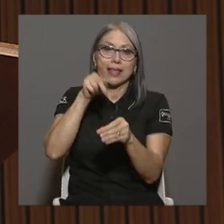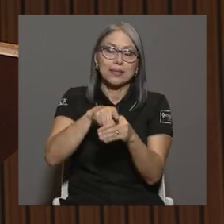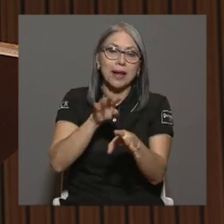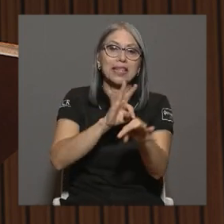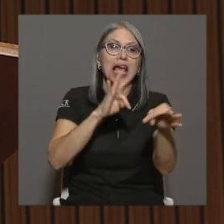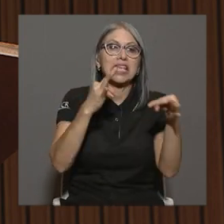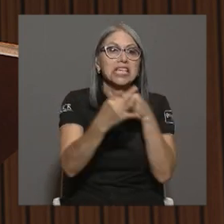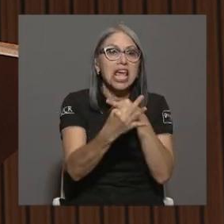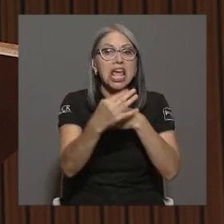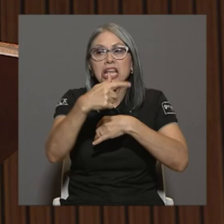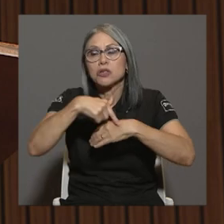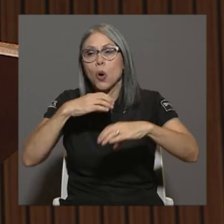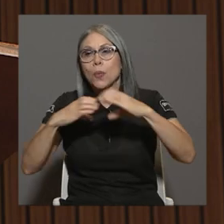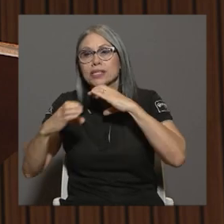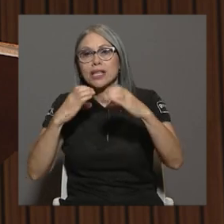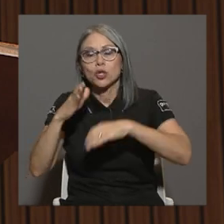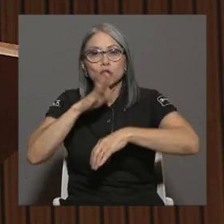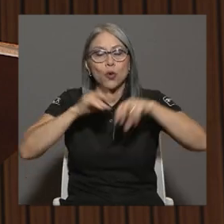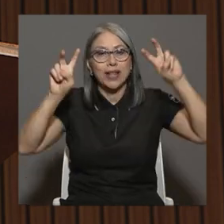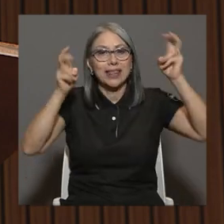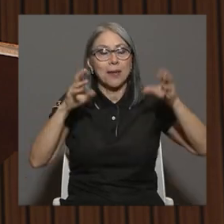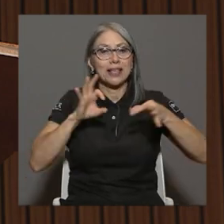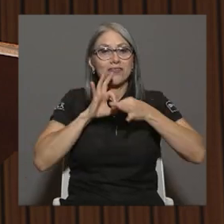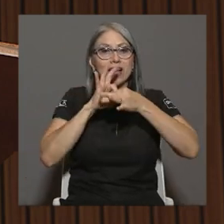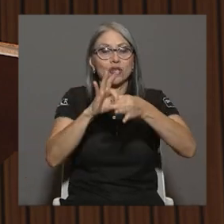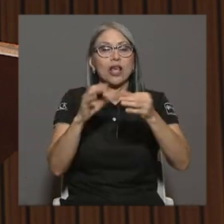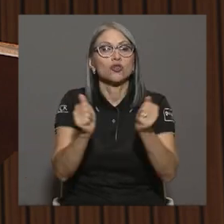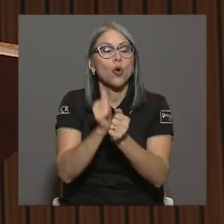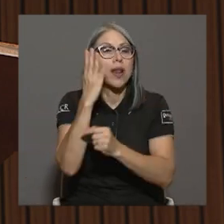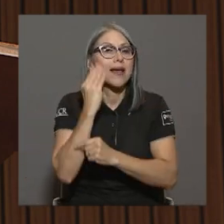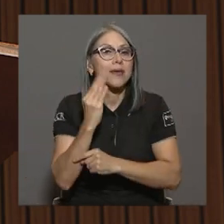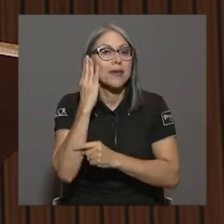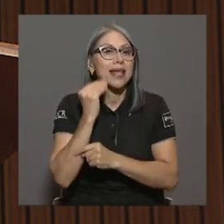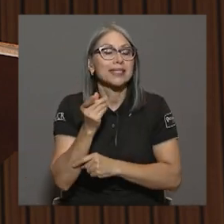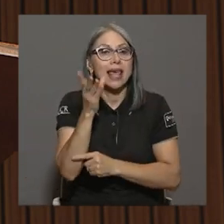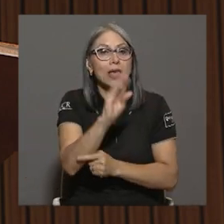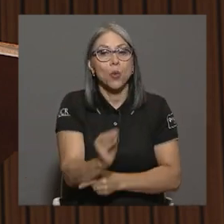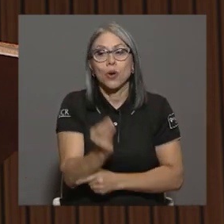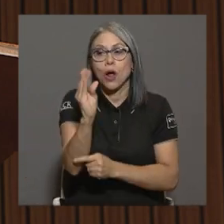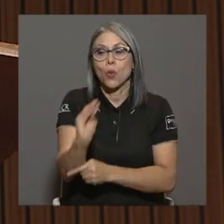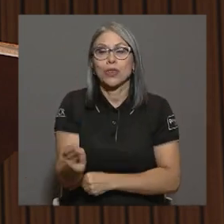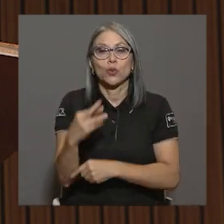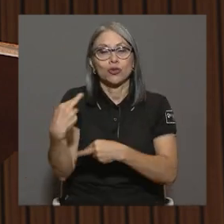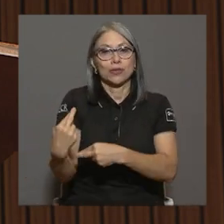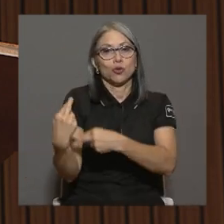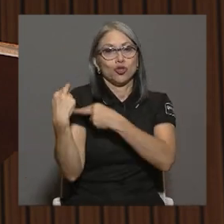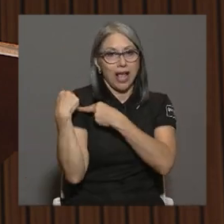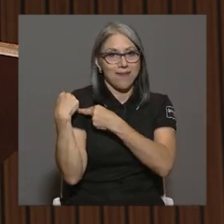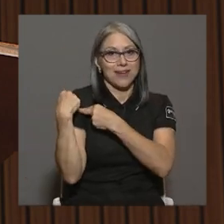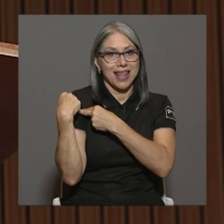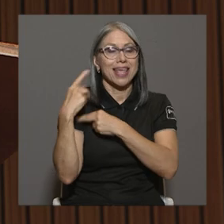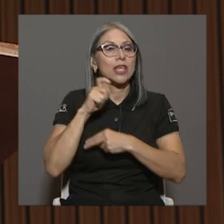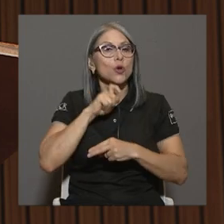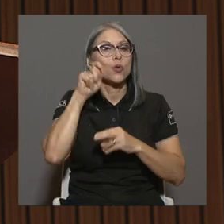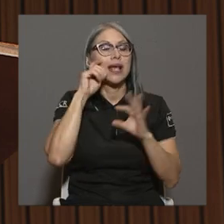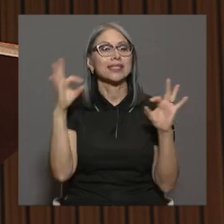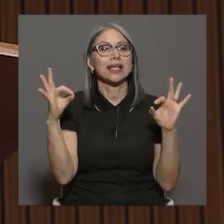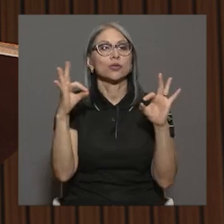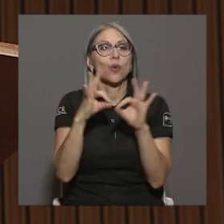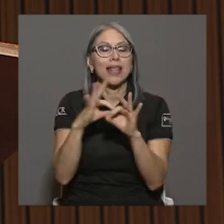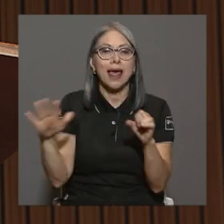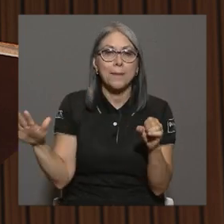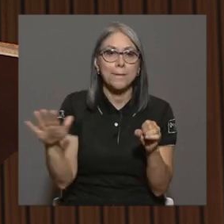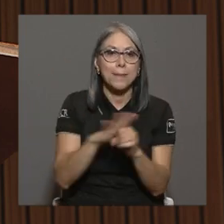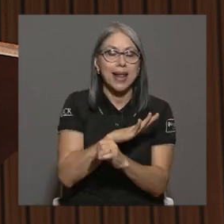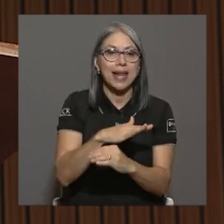talleres, conversatorios sobre temas relacionados con la vivencia de una juventud responsable y una sexualidad plena y